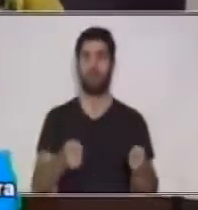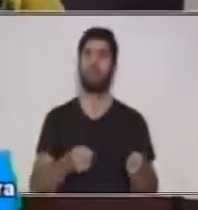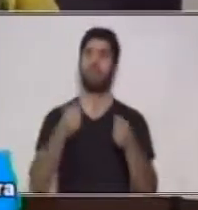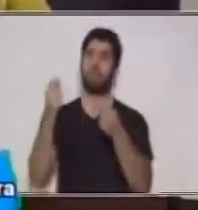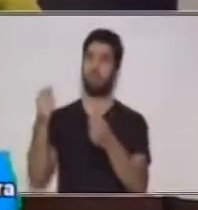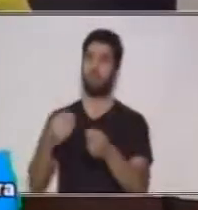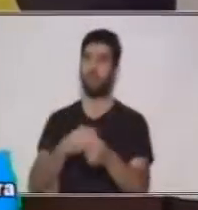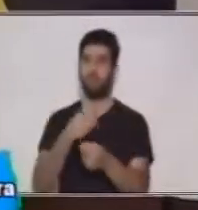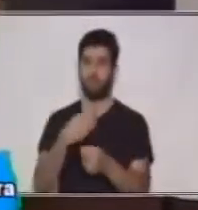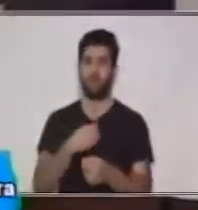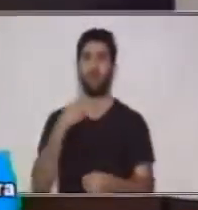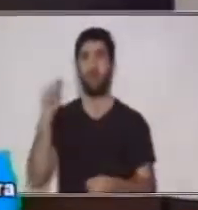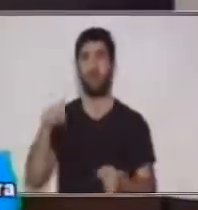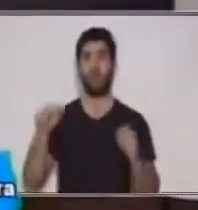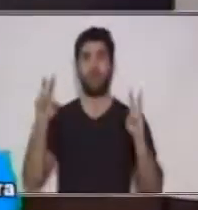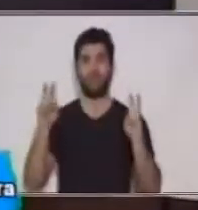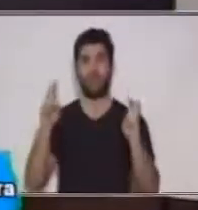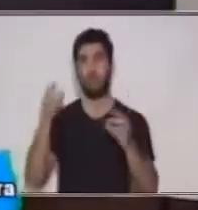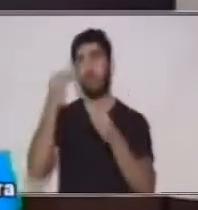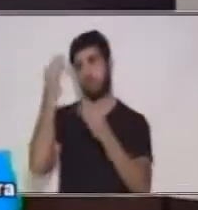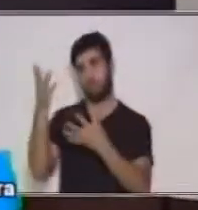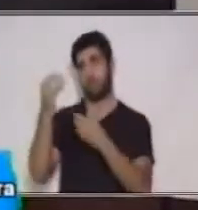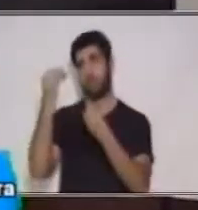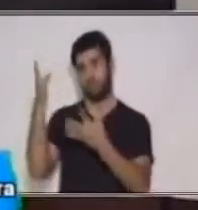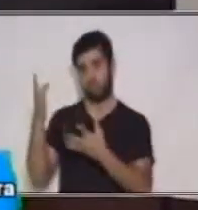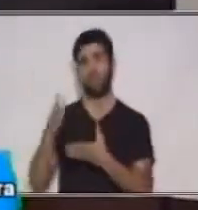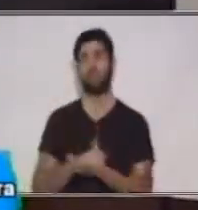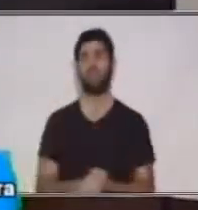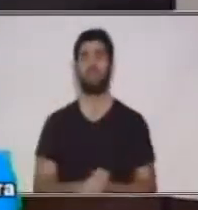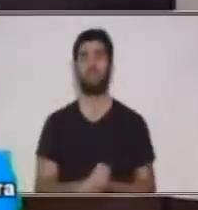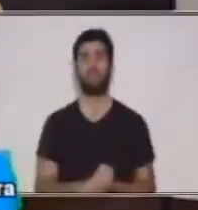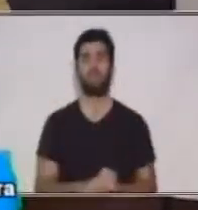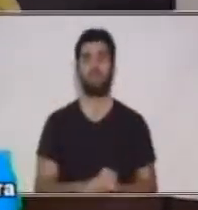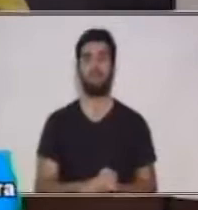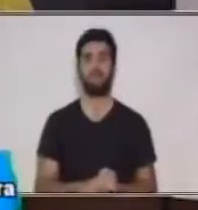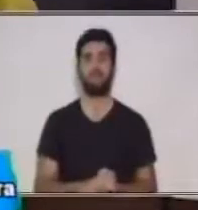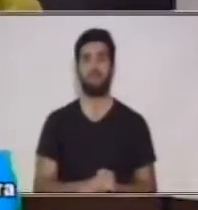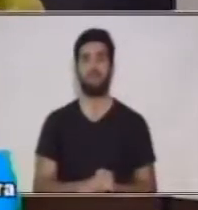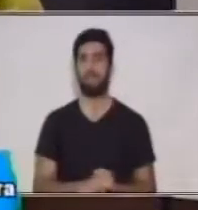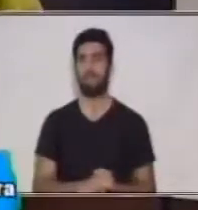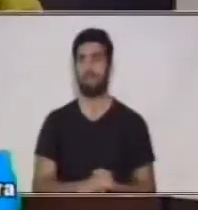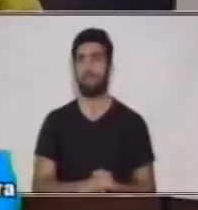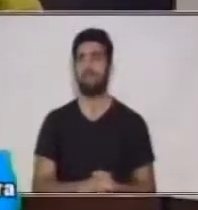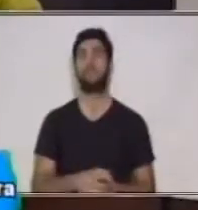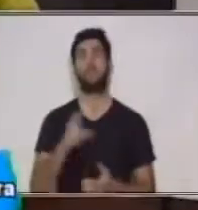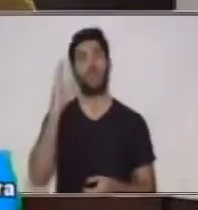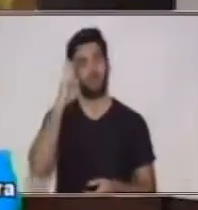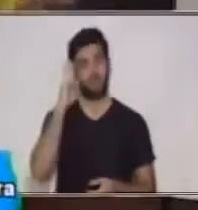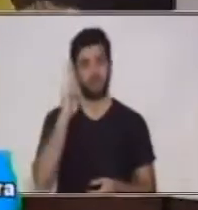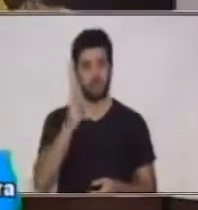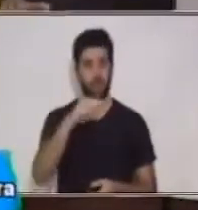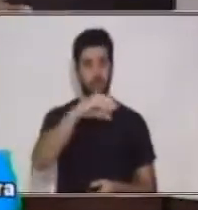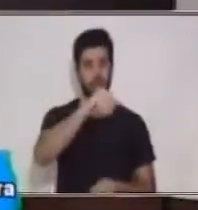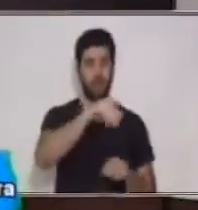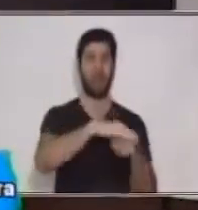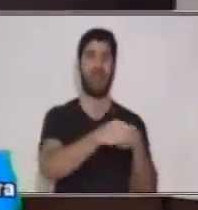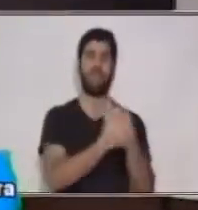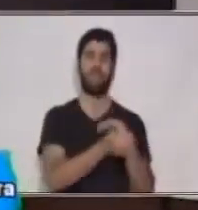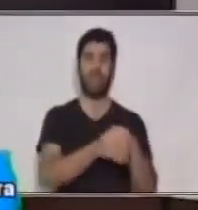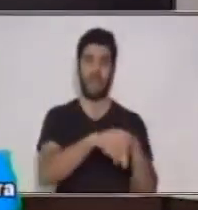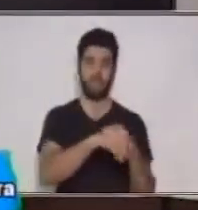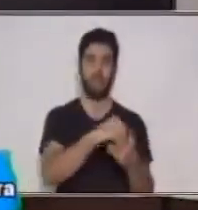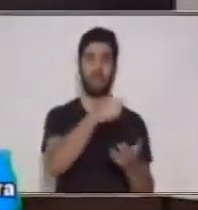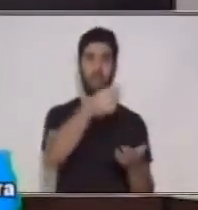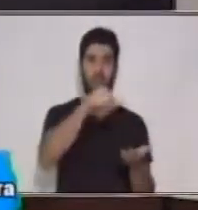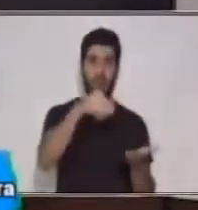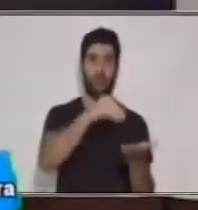Entonces, comparte todo lo que aprendimos el día de hoy, ¿ya? Te recordamos, lavarte las manos constantemente. Hay